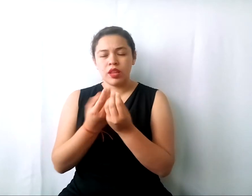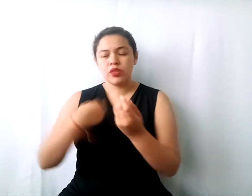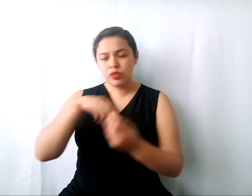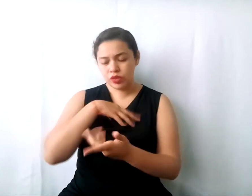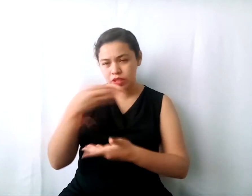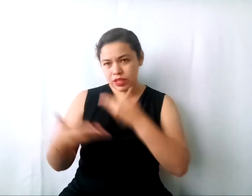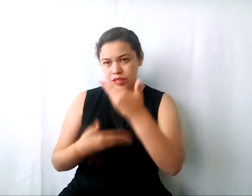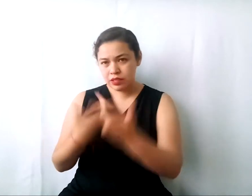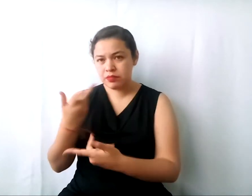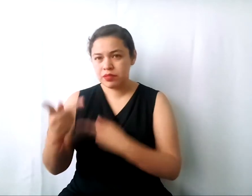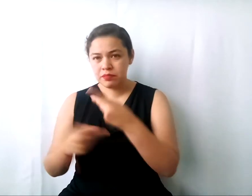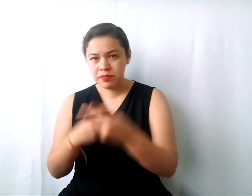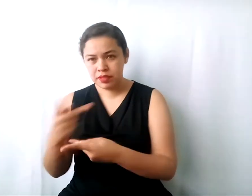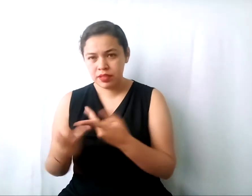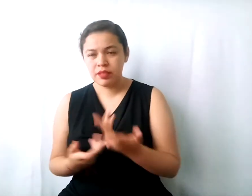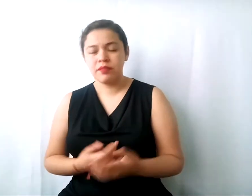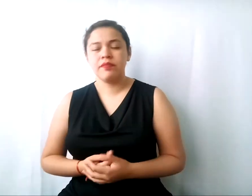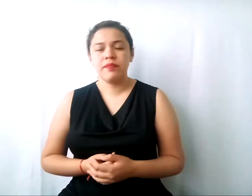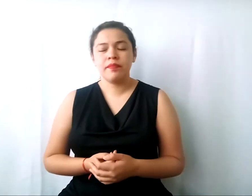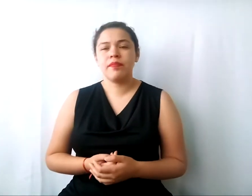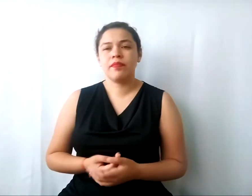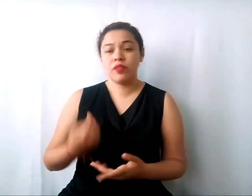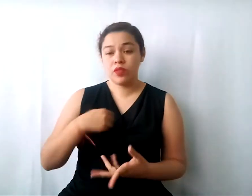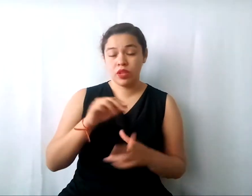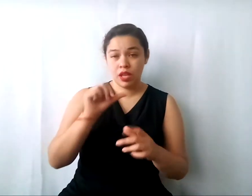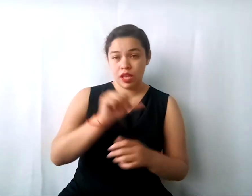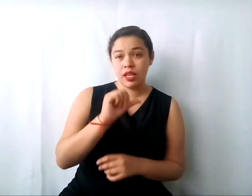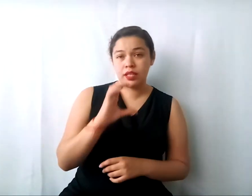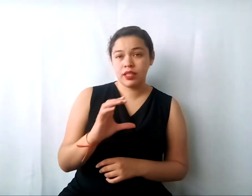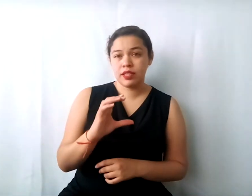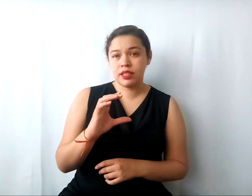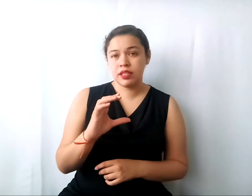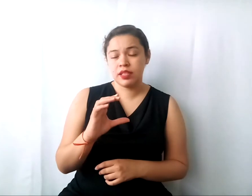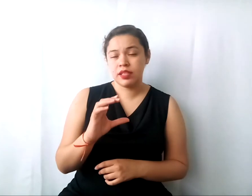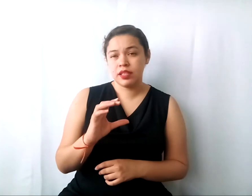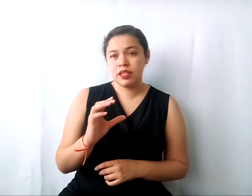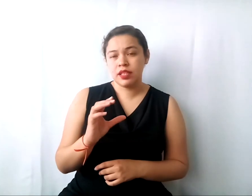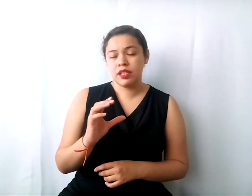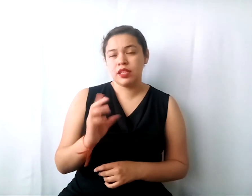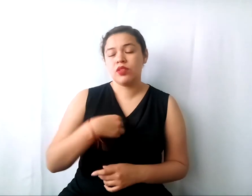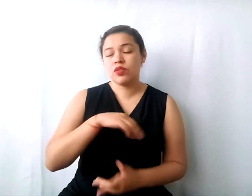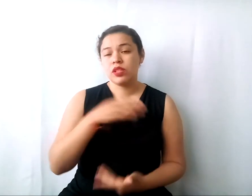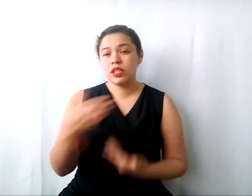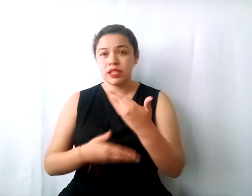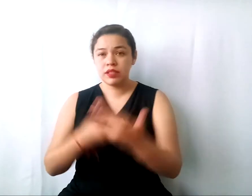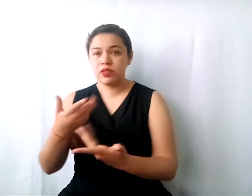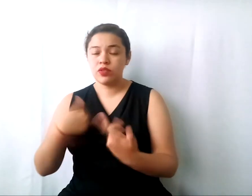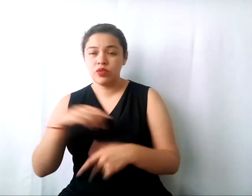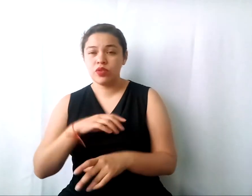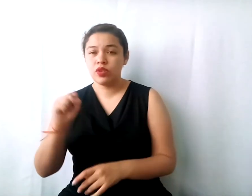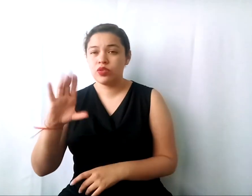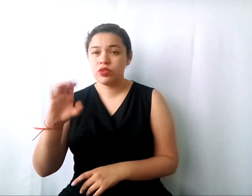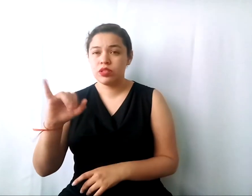servicios. Entonces, como sociedad civil, en realidad los que prestamos los servicios somos los socios. Sí